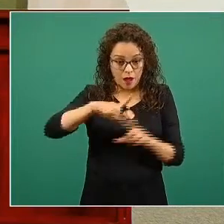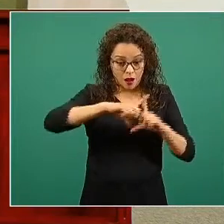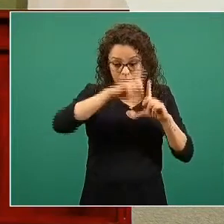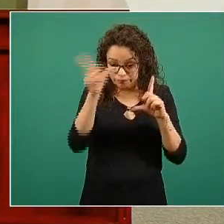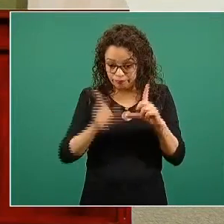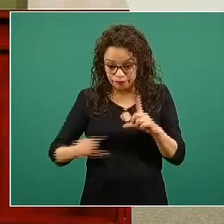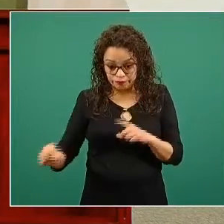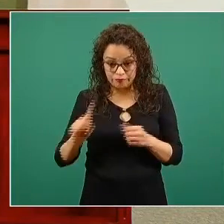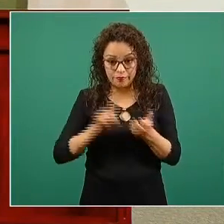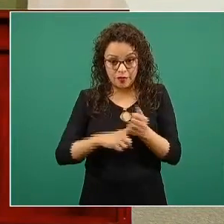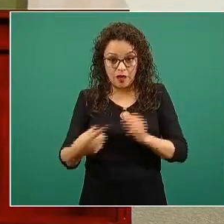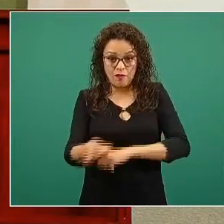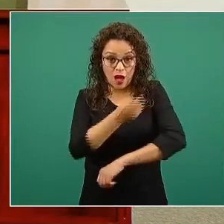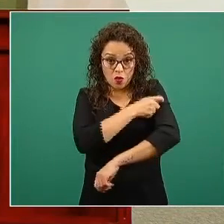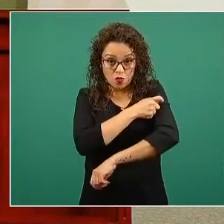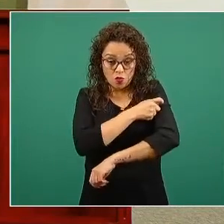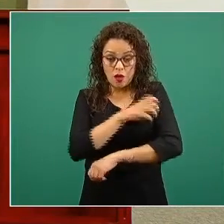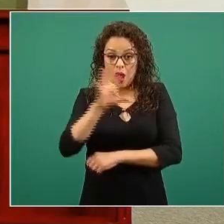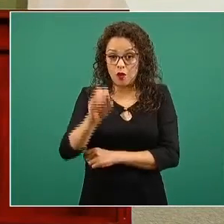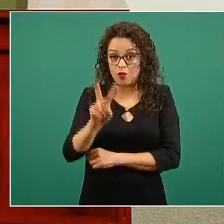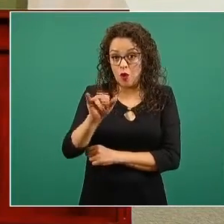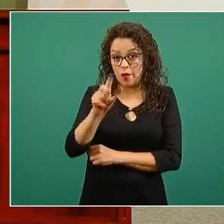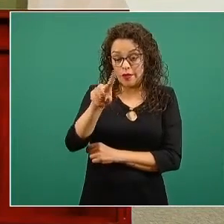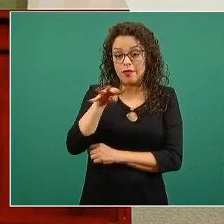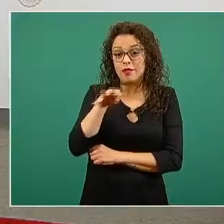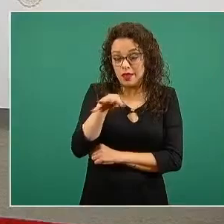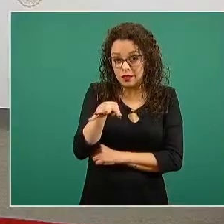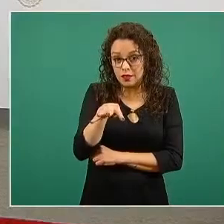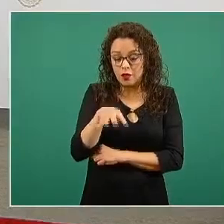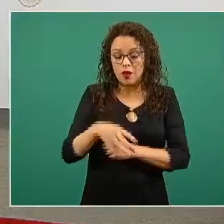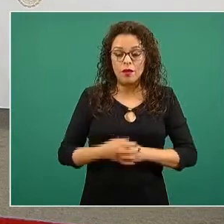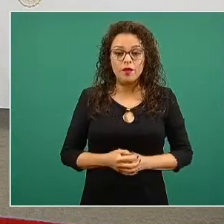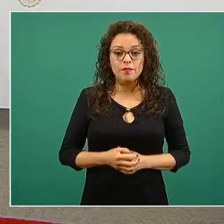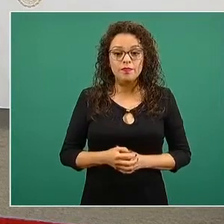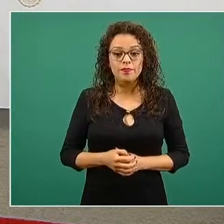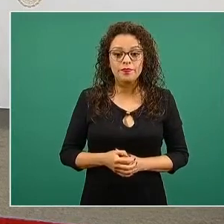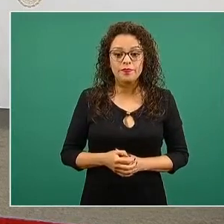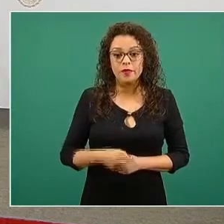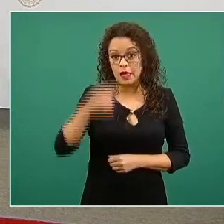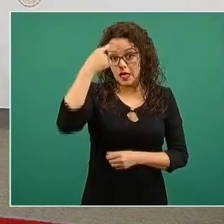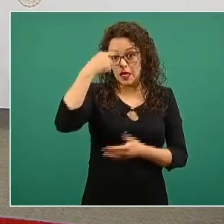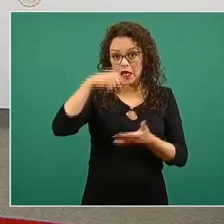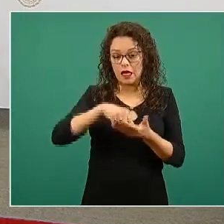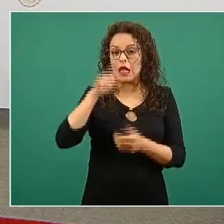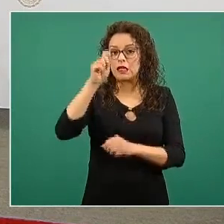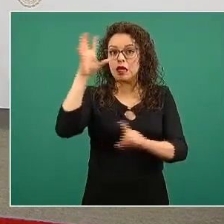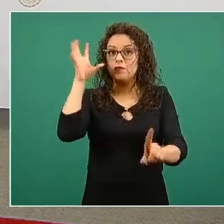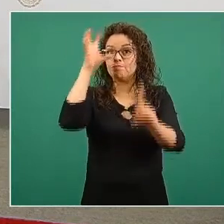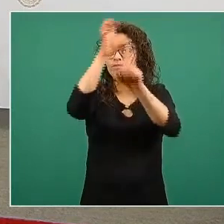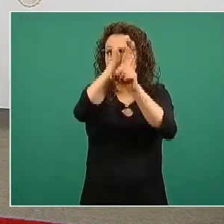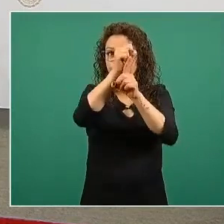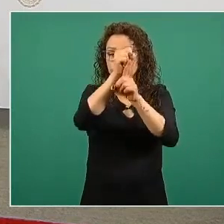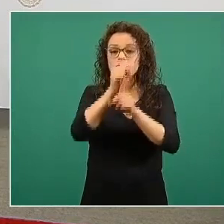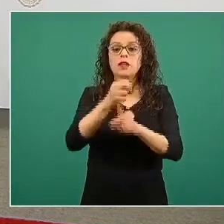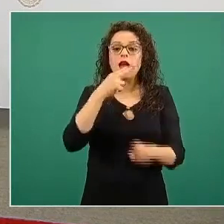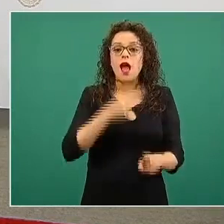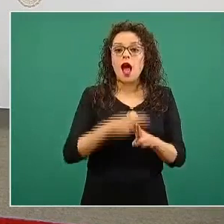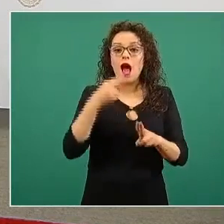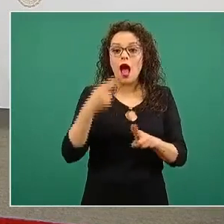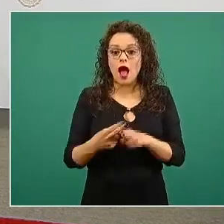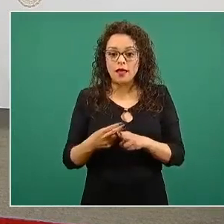efectos de la vacuna COVID-19, está contemplado a llegar a sus metas hasta el primer trimestre